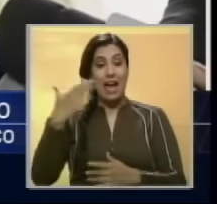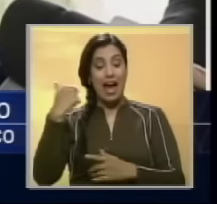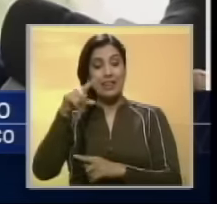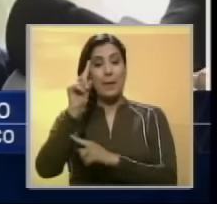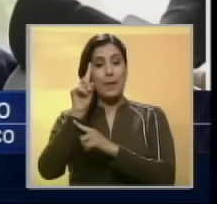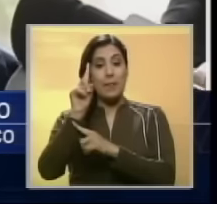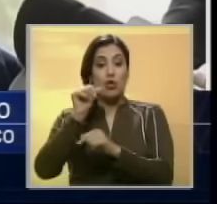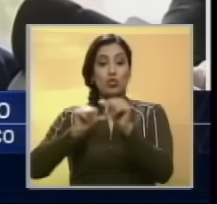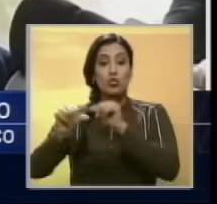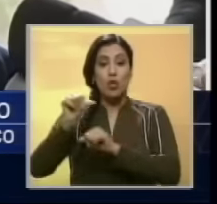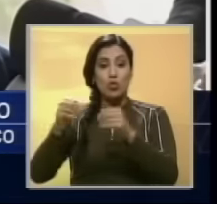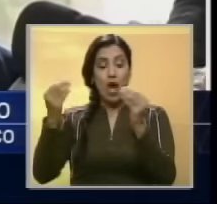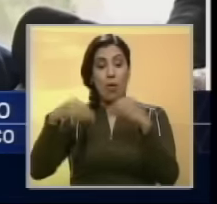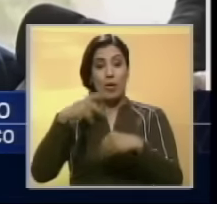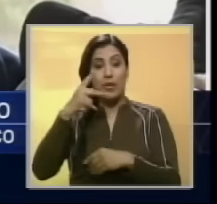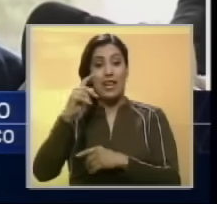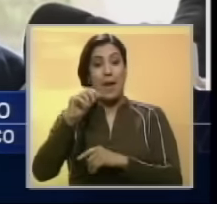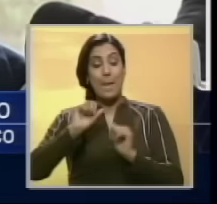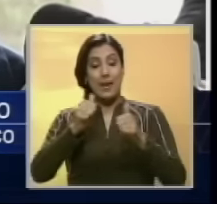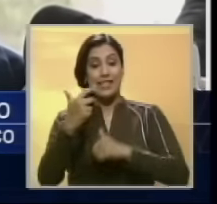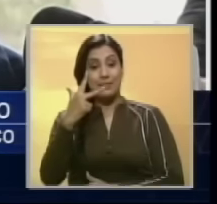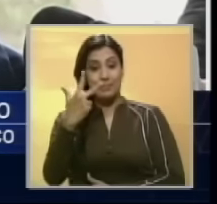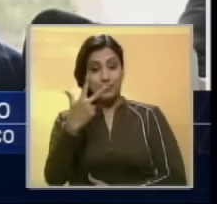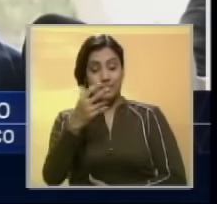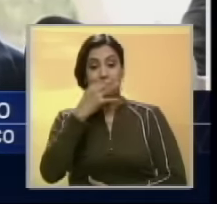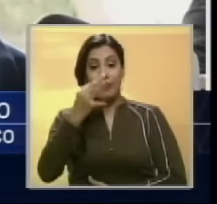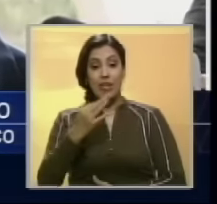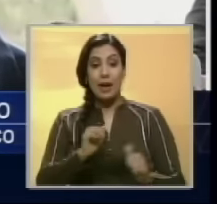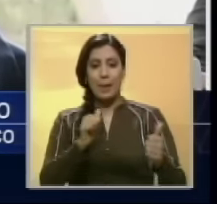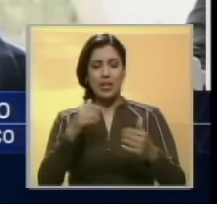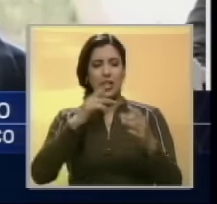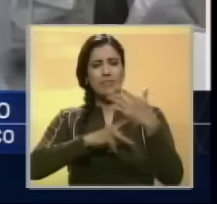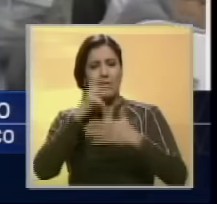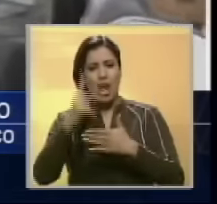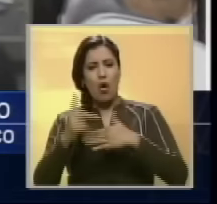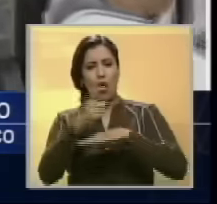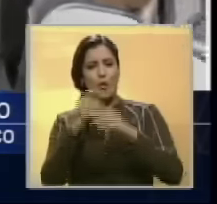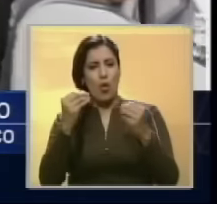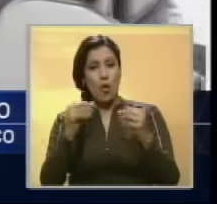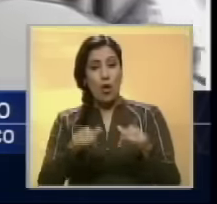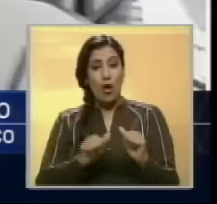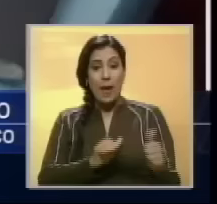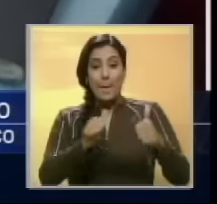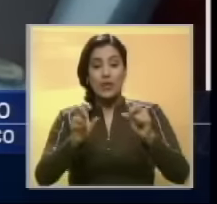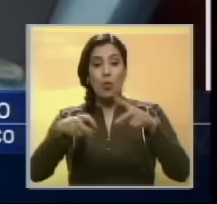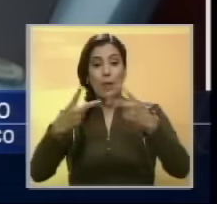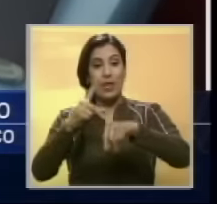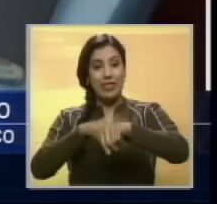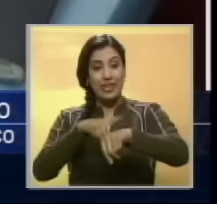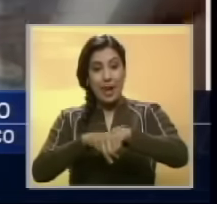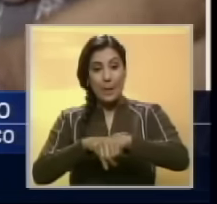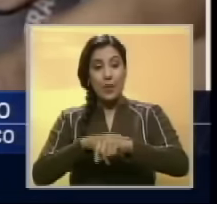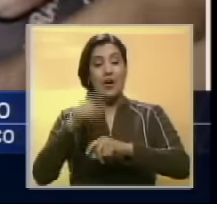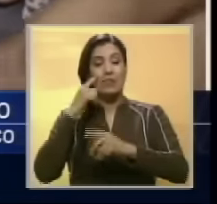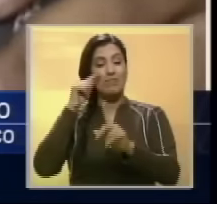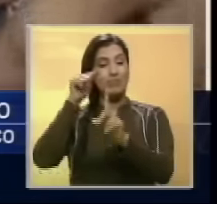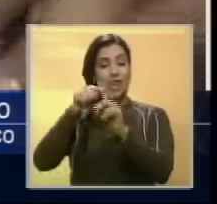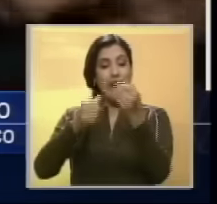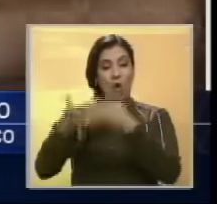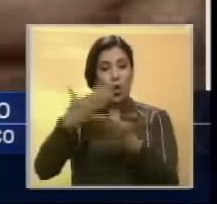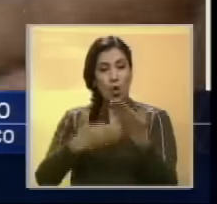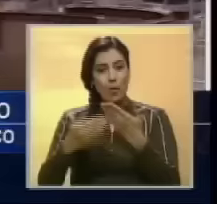principio se supone a partir de las 3 de la tarde va a dar a conocer su plan de gobierno hoy empieza una nueva etapa seguramente con la mira en la